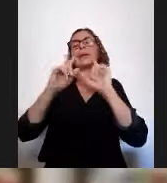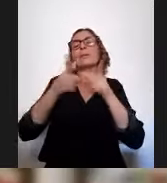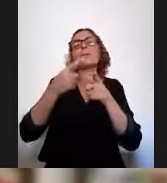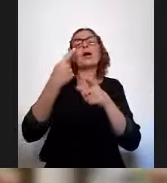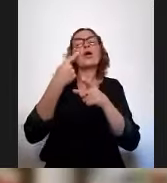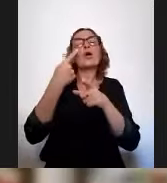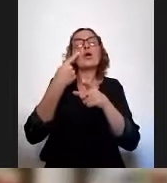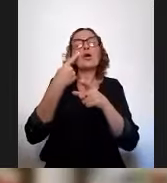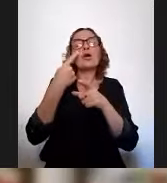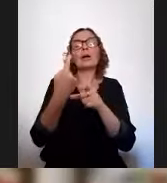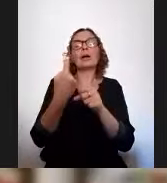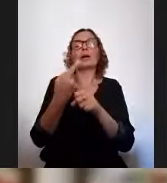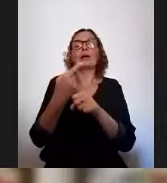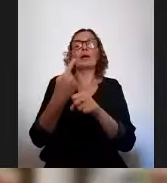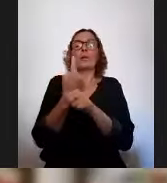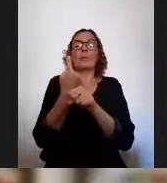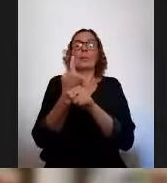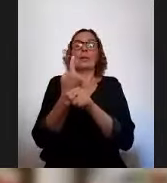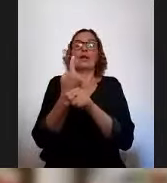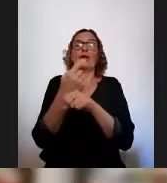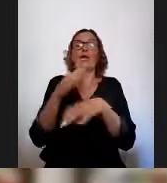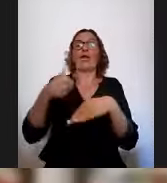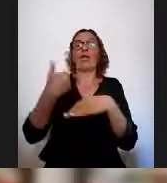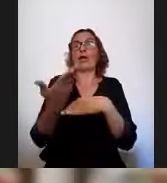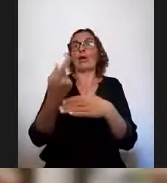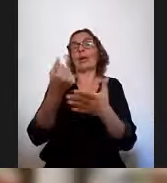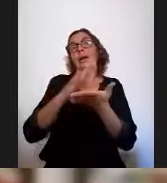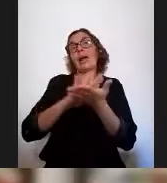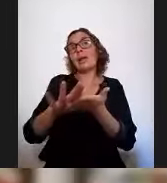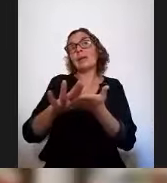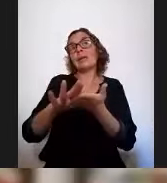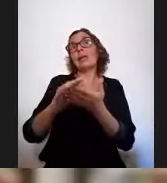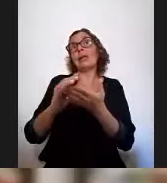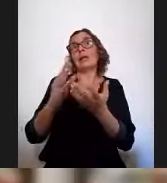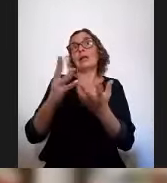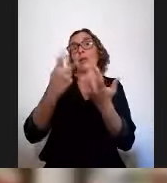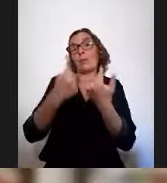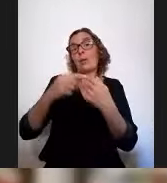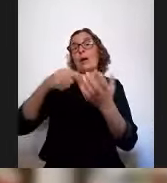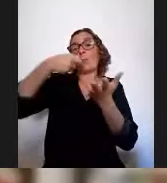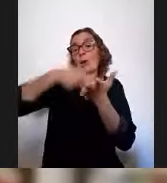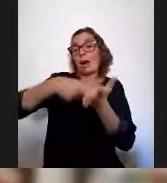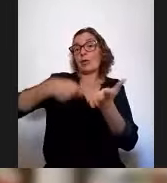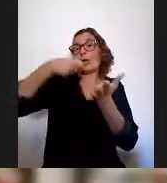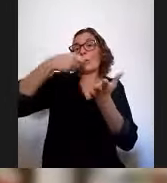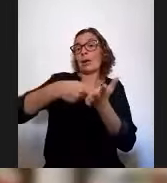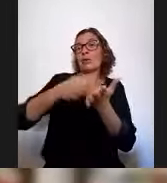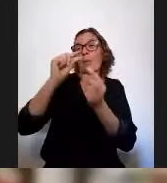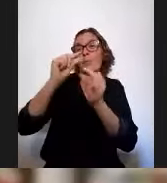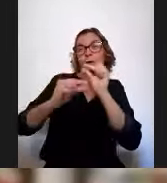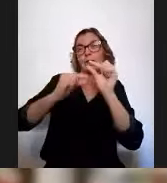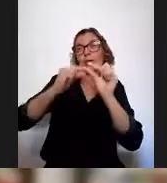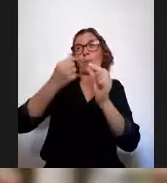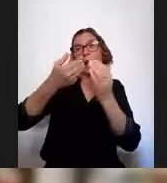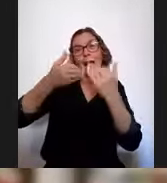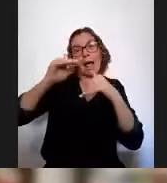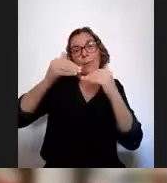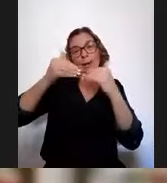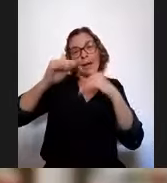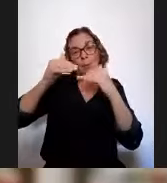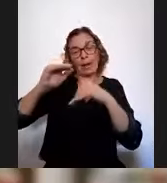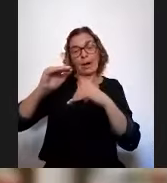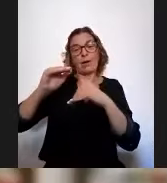los doy o gratis y a medida que vas consumiendo más te los voy cobrando más caro. O